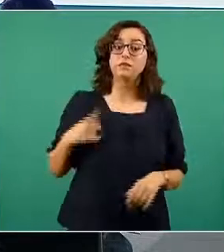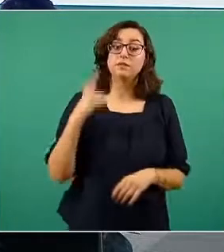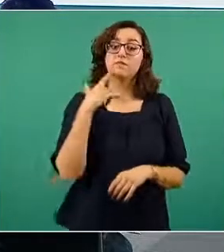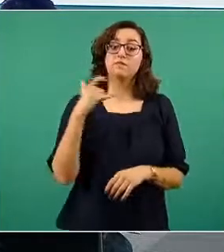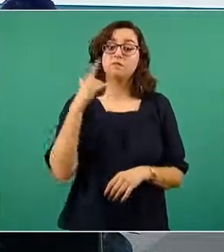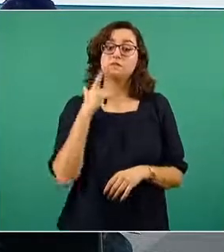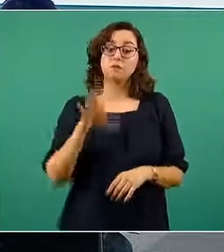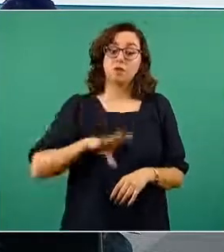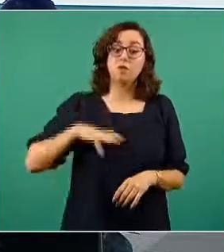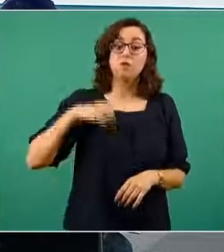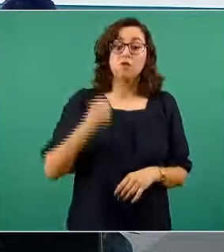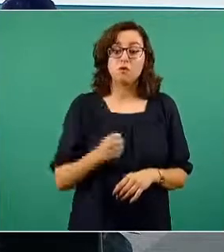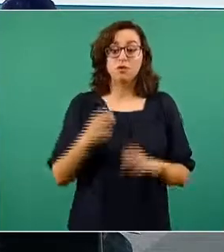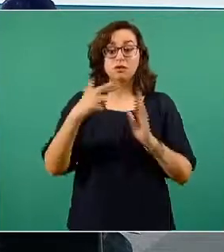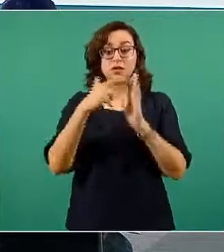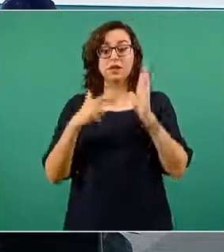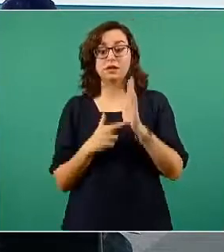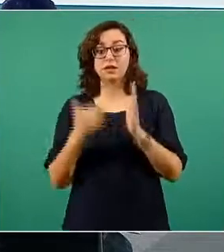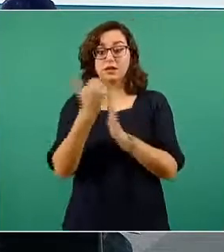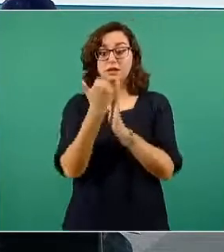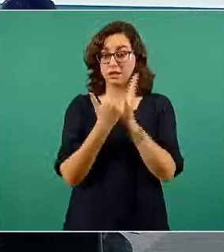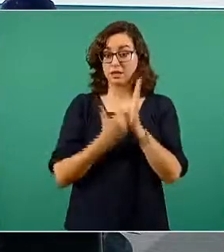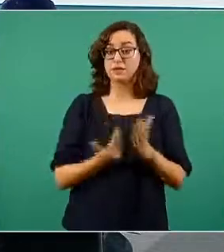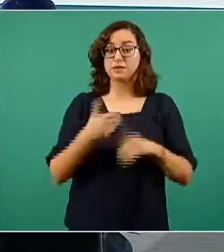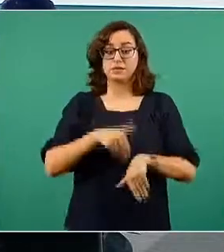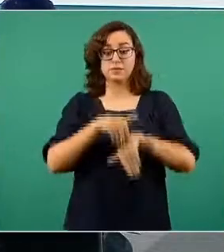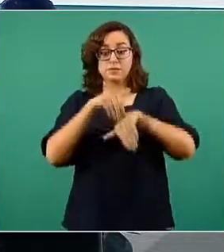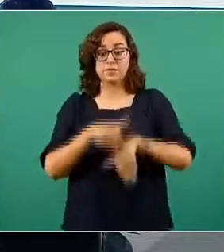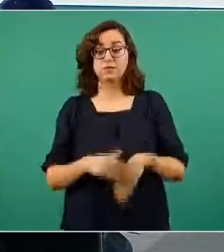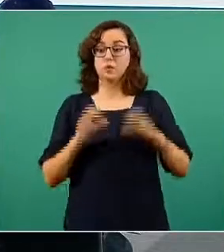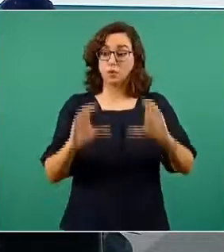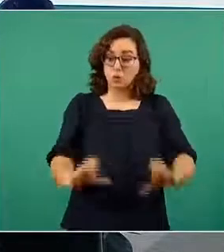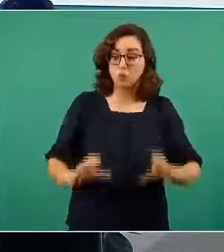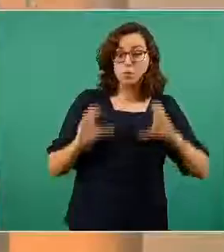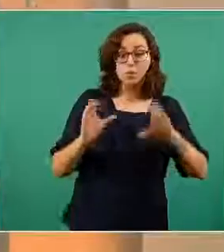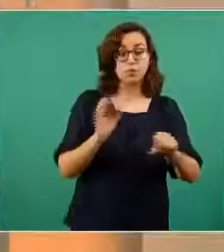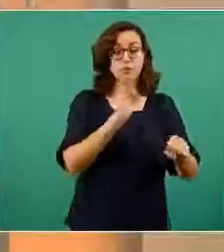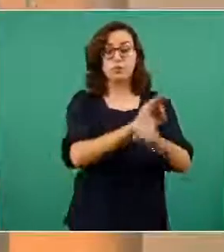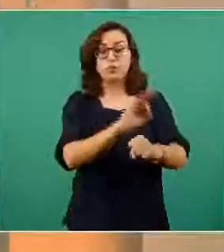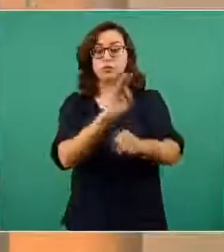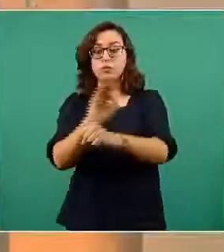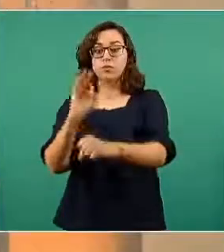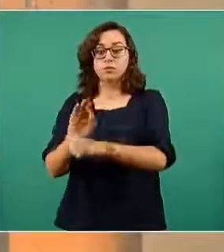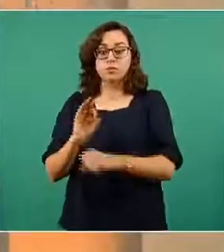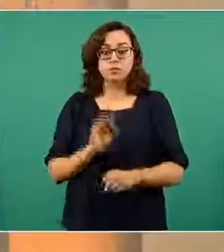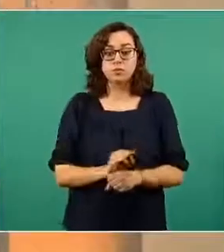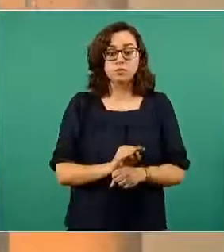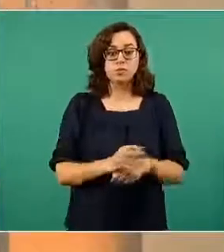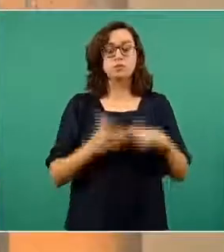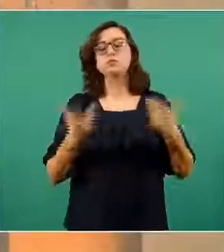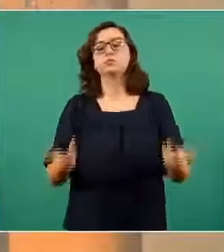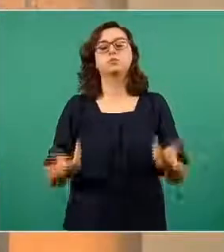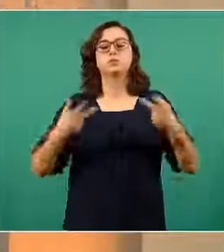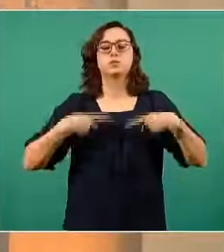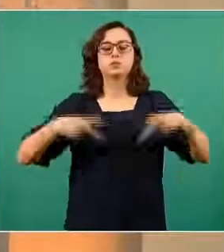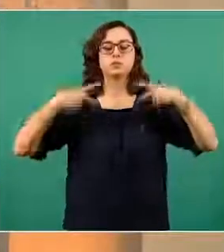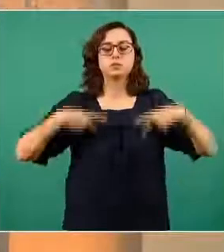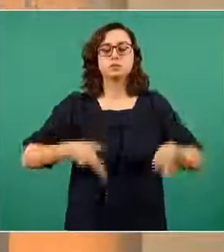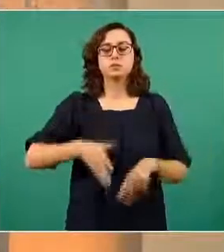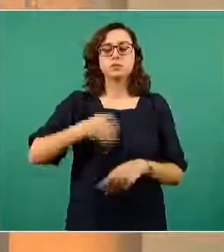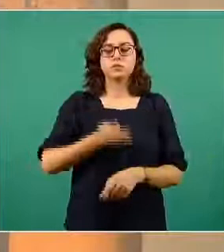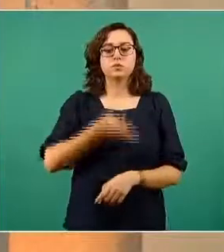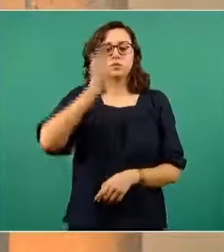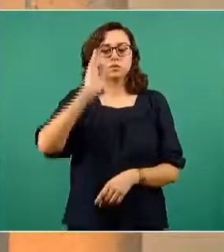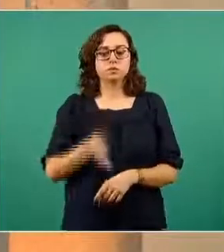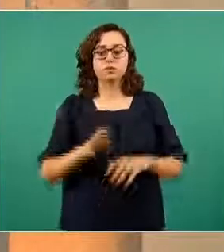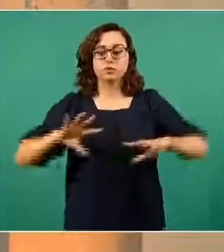de implementar las medidas de prevención, las medidas de protección personal, que cuando lo hacemos más y más personas se convierten en